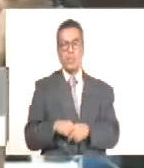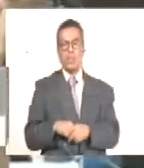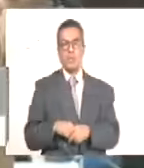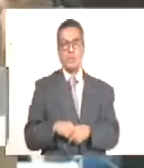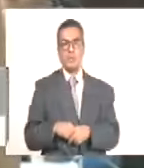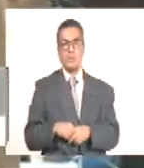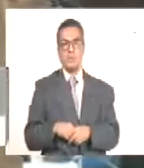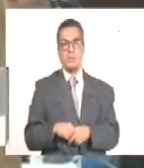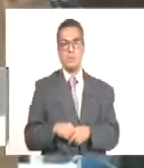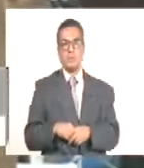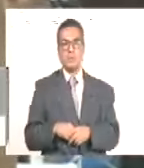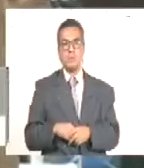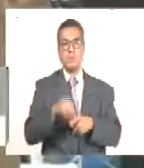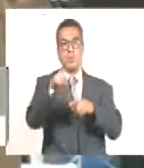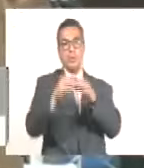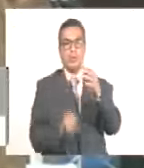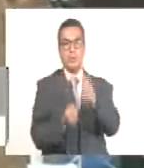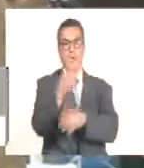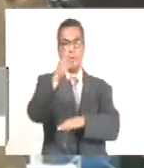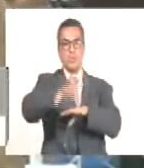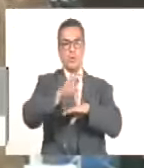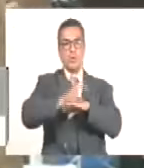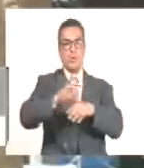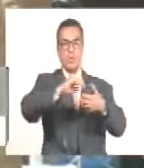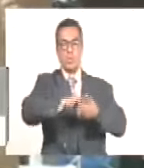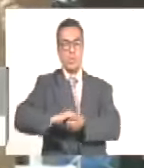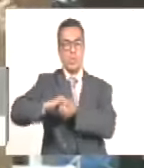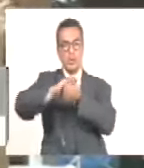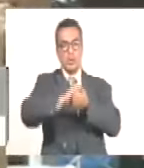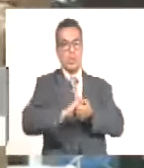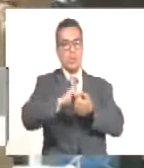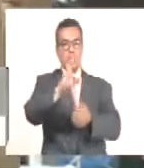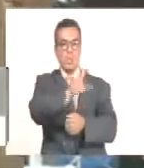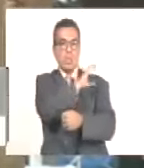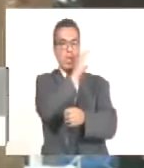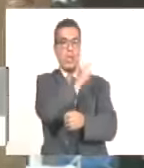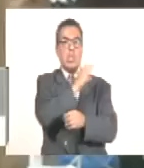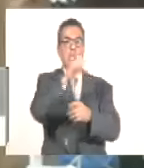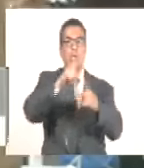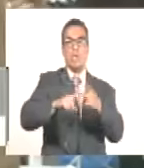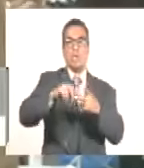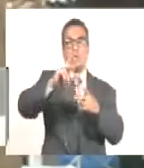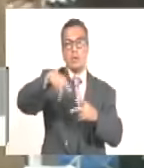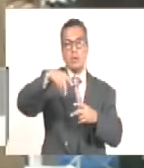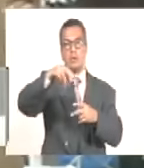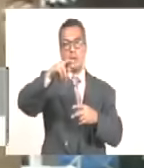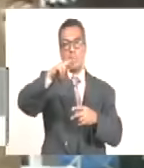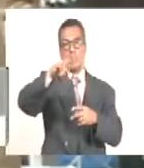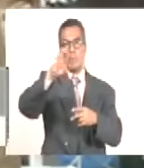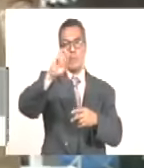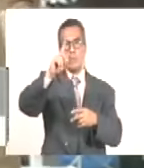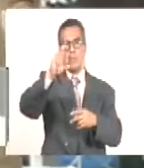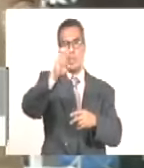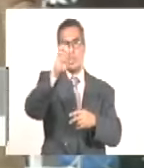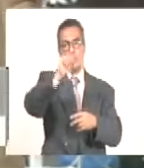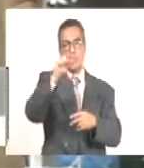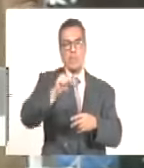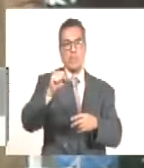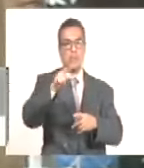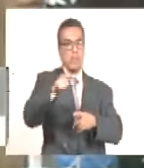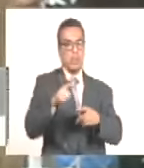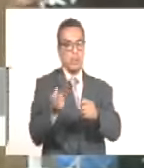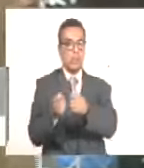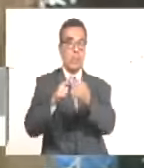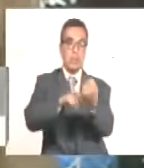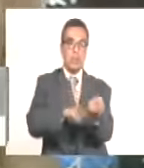año 1557, fue fundada la ciudad de Trujillo por el capitán Diego García de Paredes, el cual la